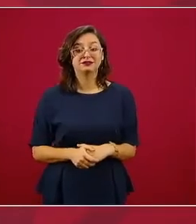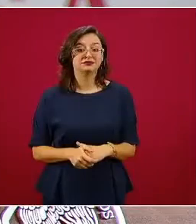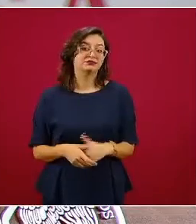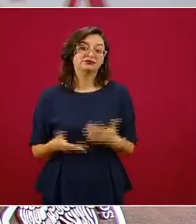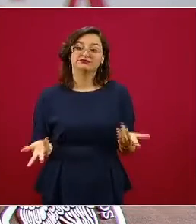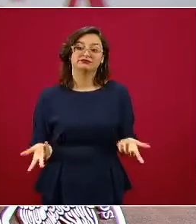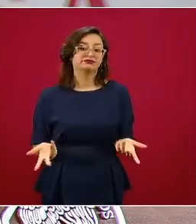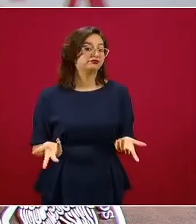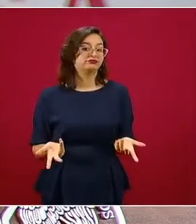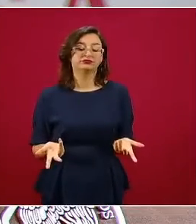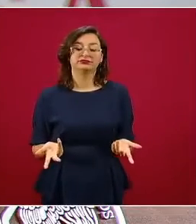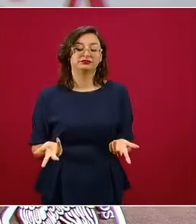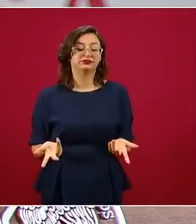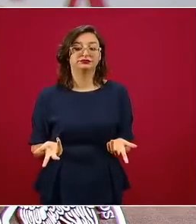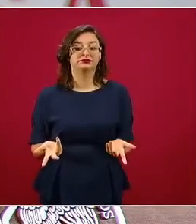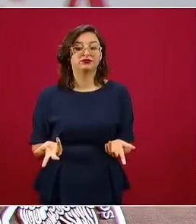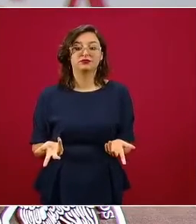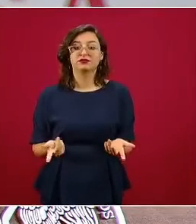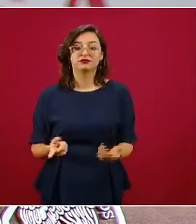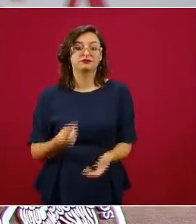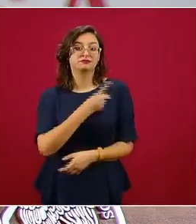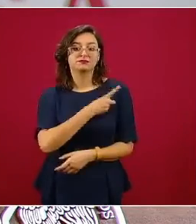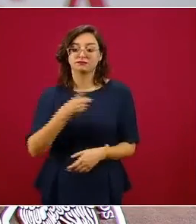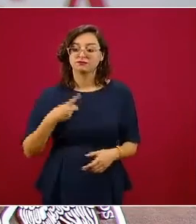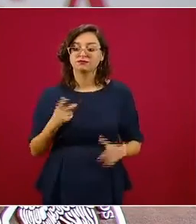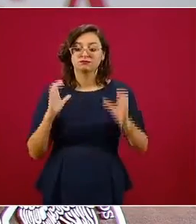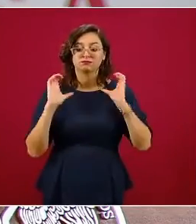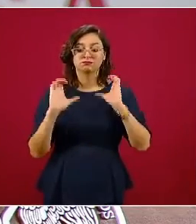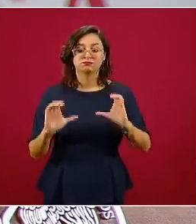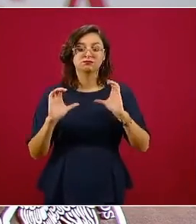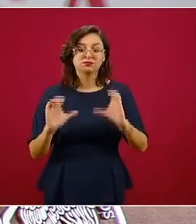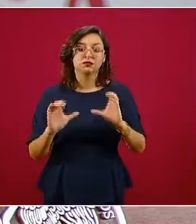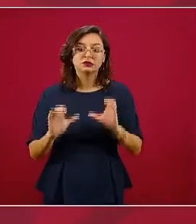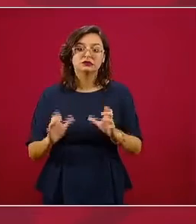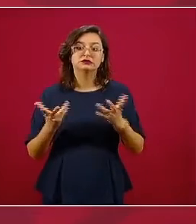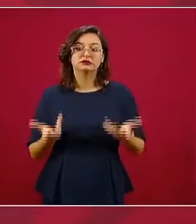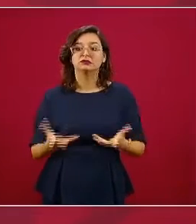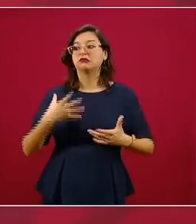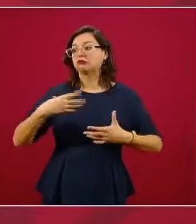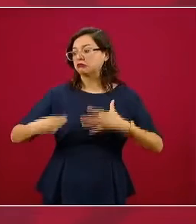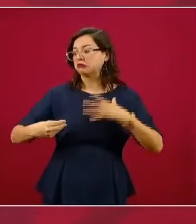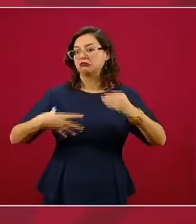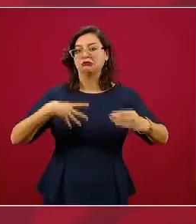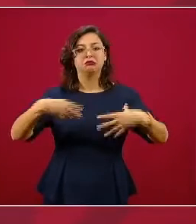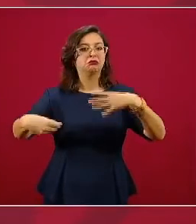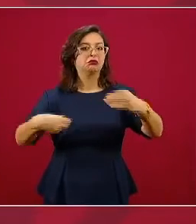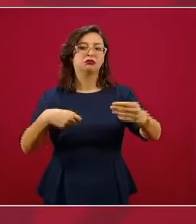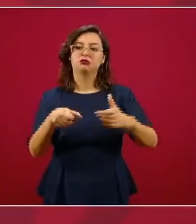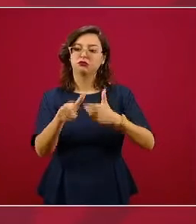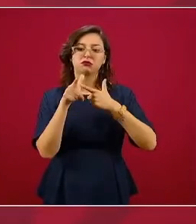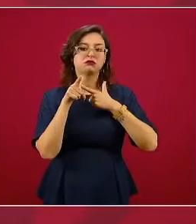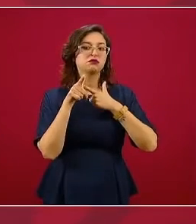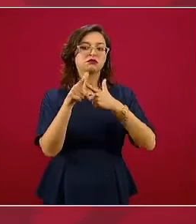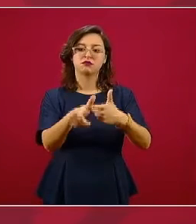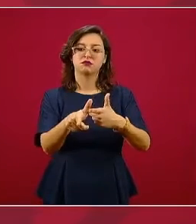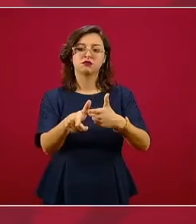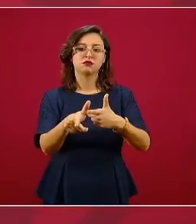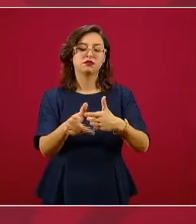pues vamos a seguir padeciendo de contagio, no